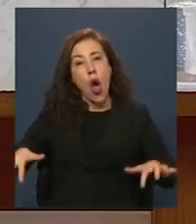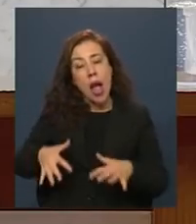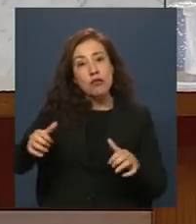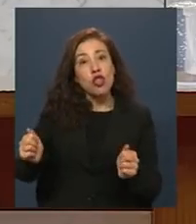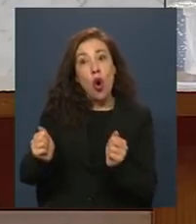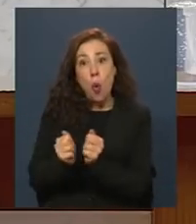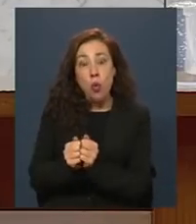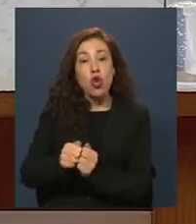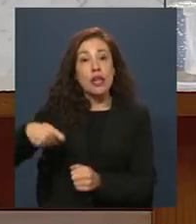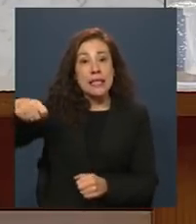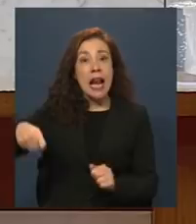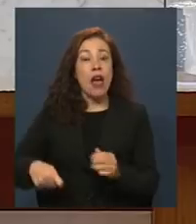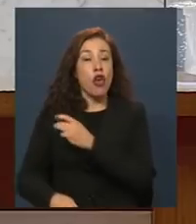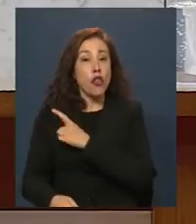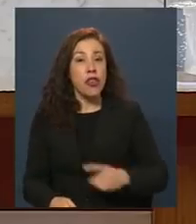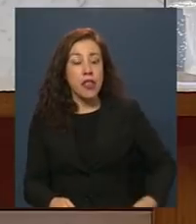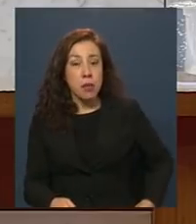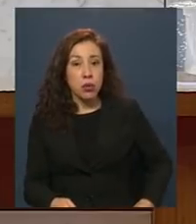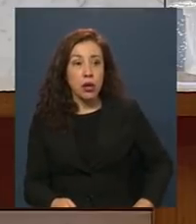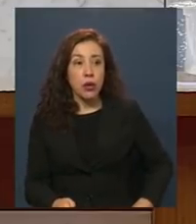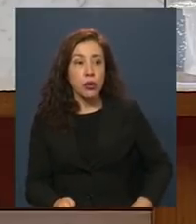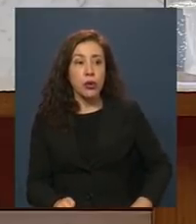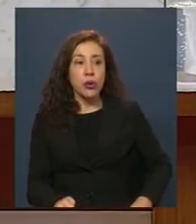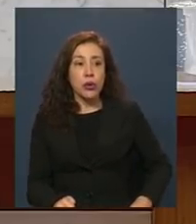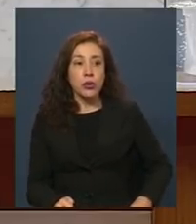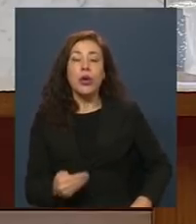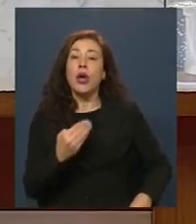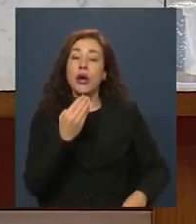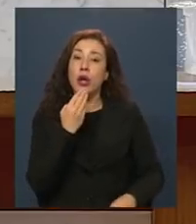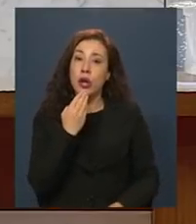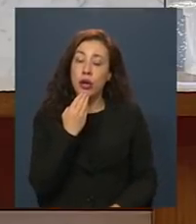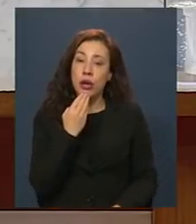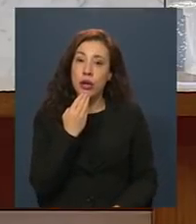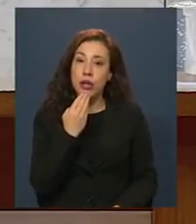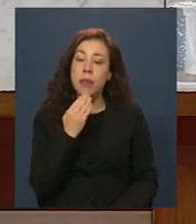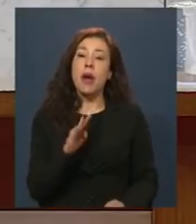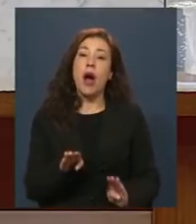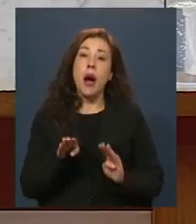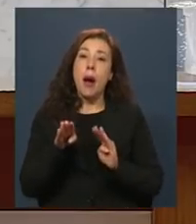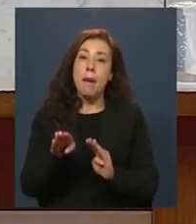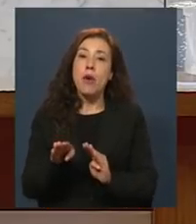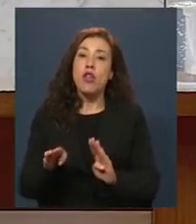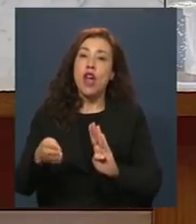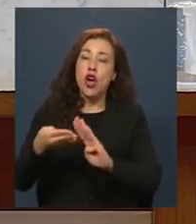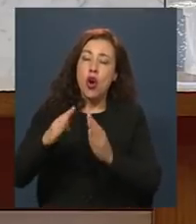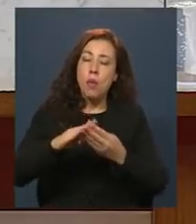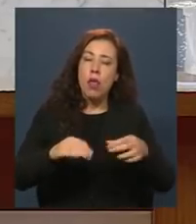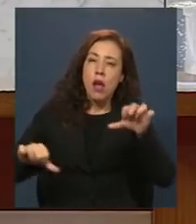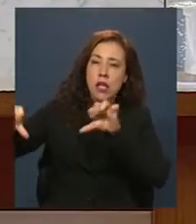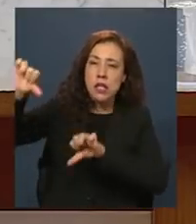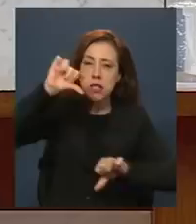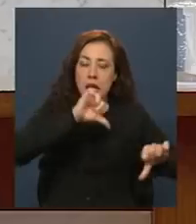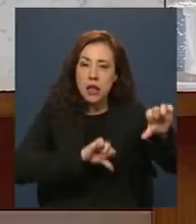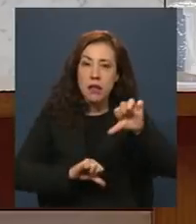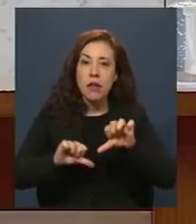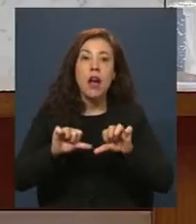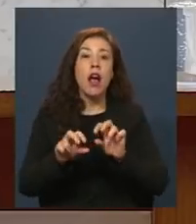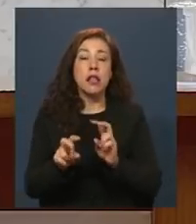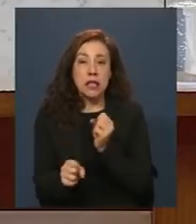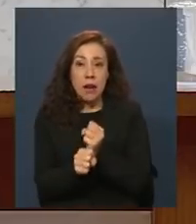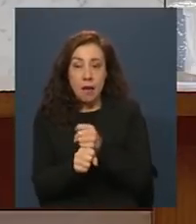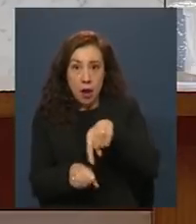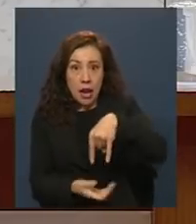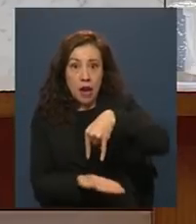conjunto que además, al amparo y al apoyo de las comunidades científicas, desarrollamos de este Parlamento